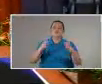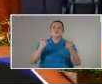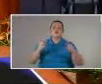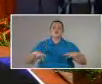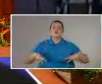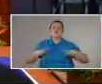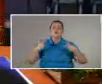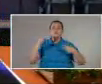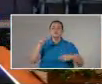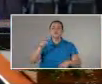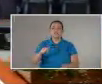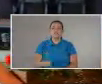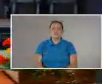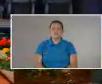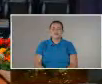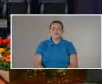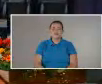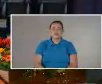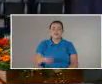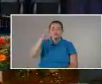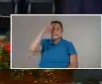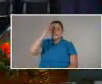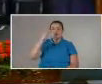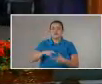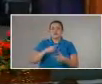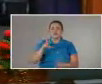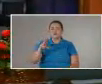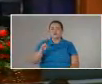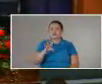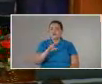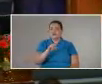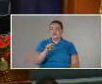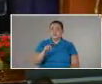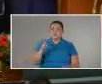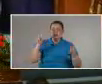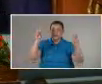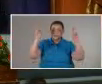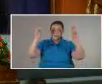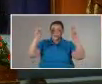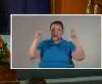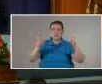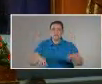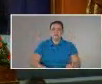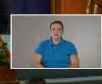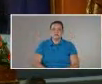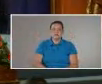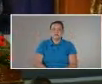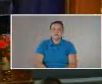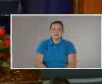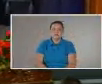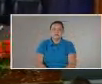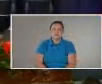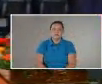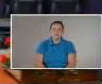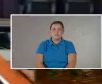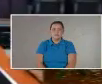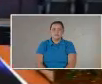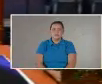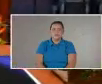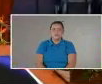enfrentamos? Porque cuando no hablamos de este tema, otra vez, hermano, estoy tratando de introducir esto.